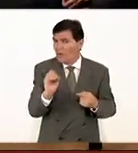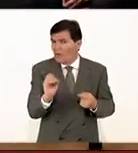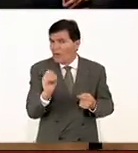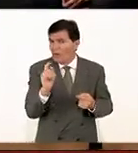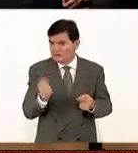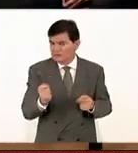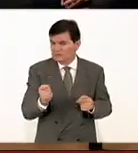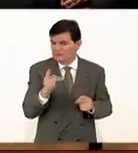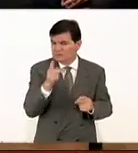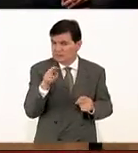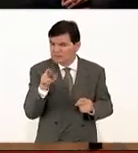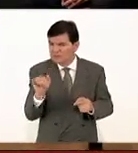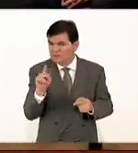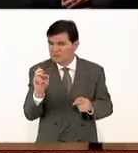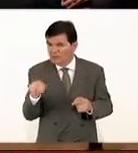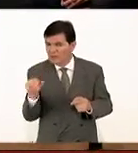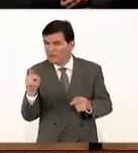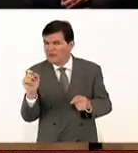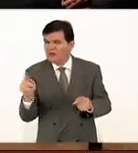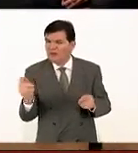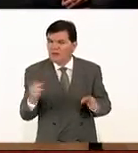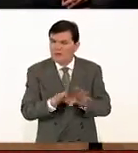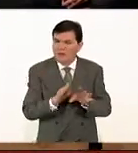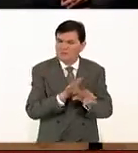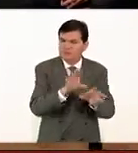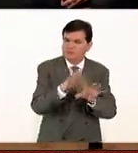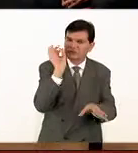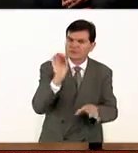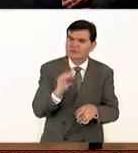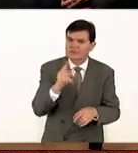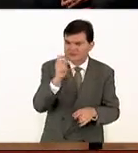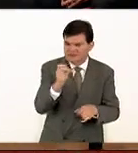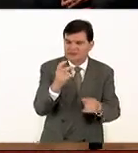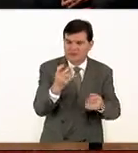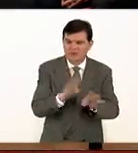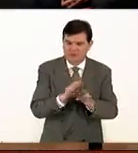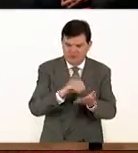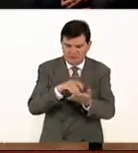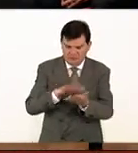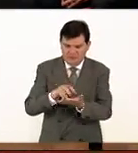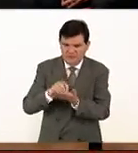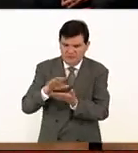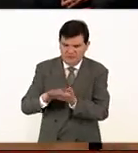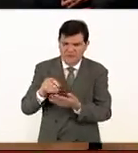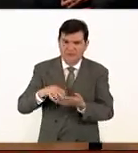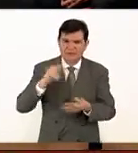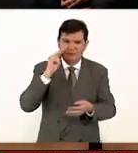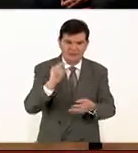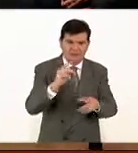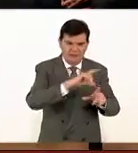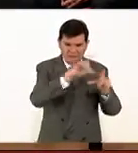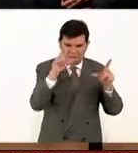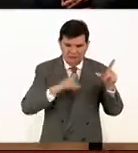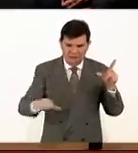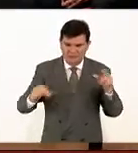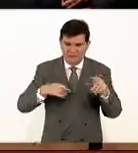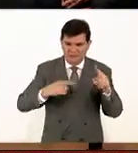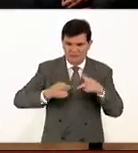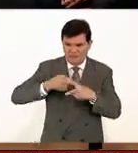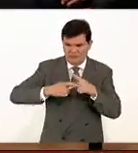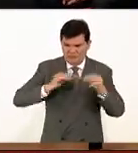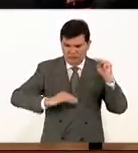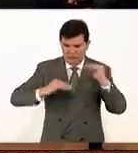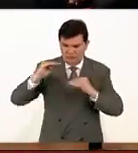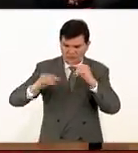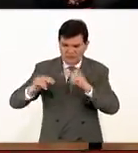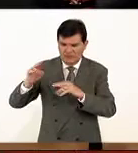personas, de los candidatos, que de los partidos políticos? Así es, que es parte de los datos que hemos visto a nivel nacional, y el último gráfico que les voy a mostrar